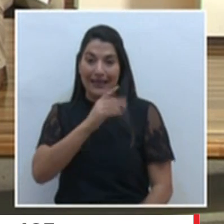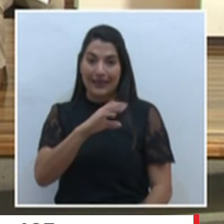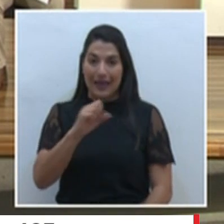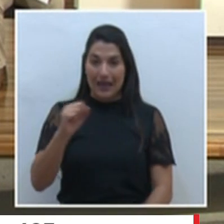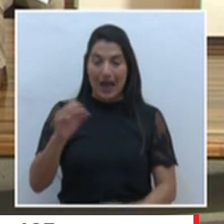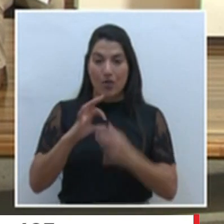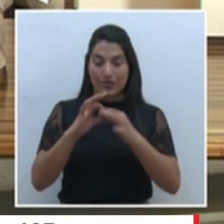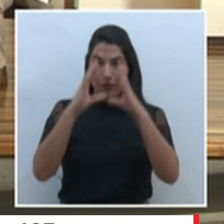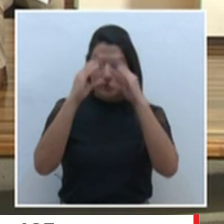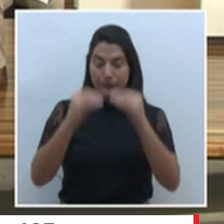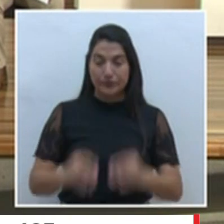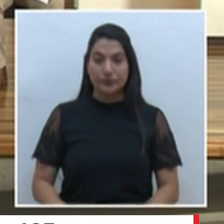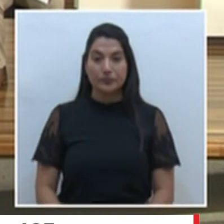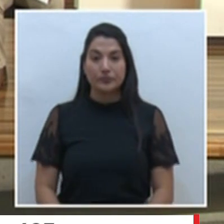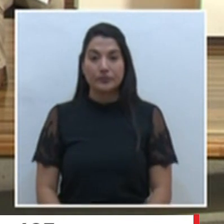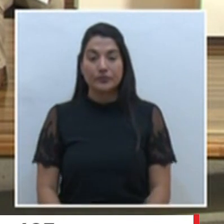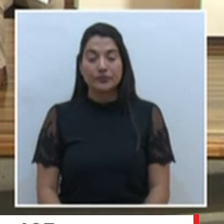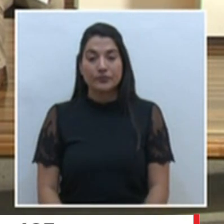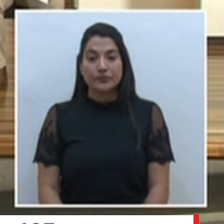datos.